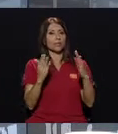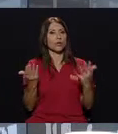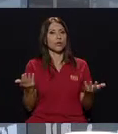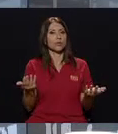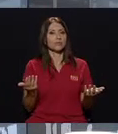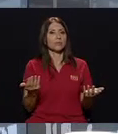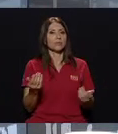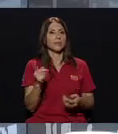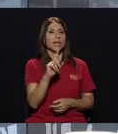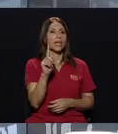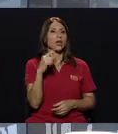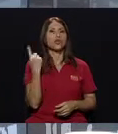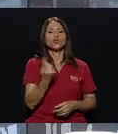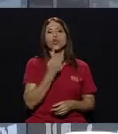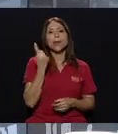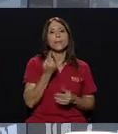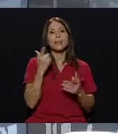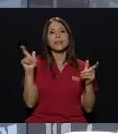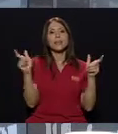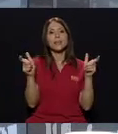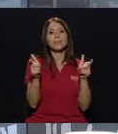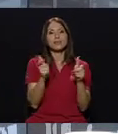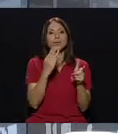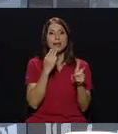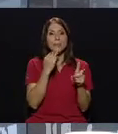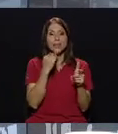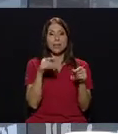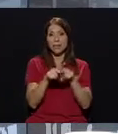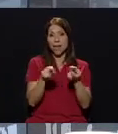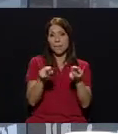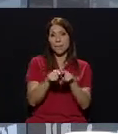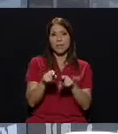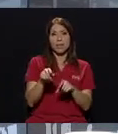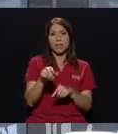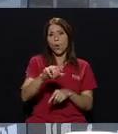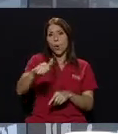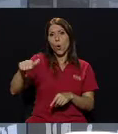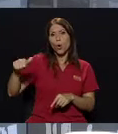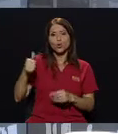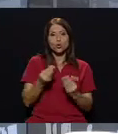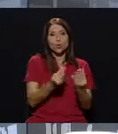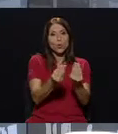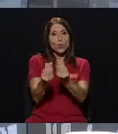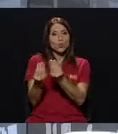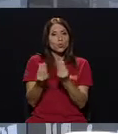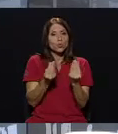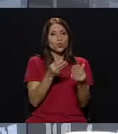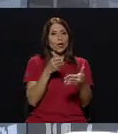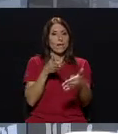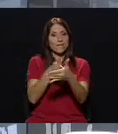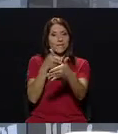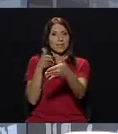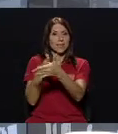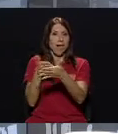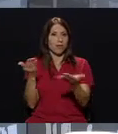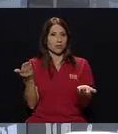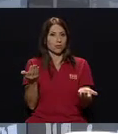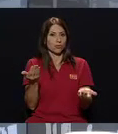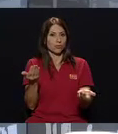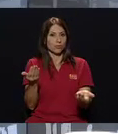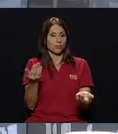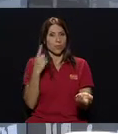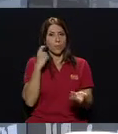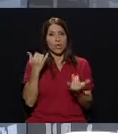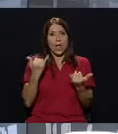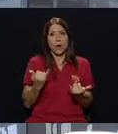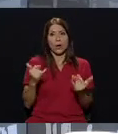llamados de atención en el sentido de que no solo disminuye la producción de miel, sino que ha habido otros productos afectados